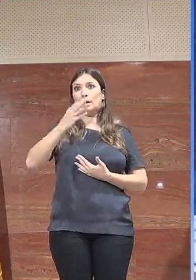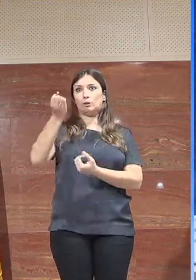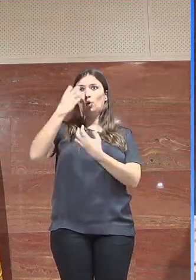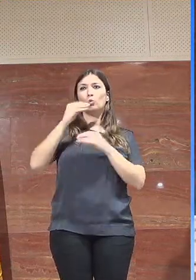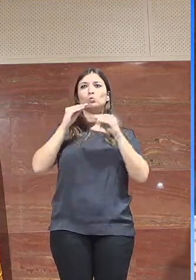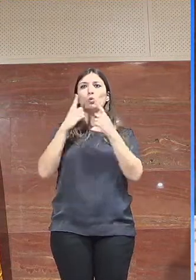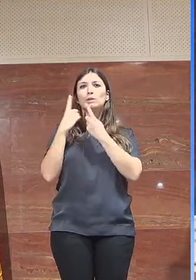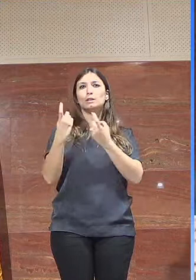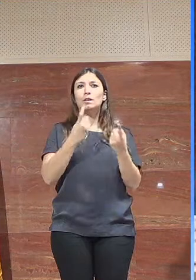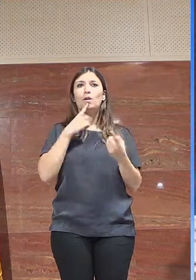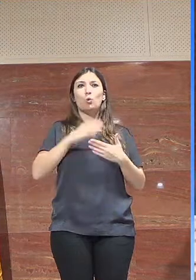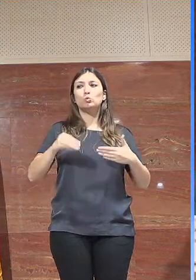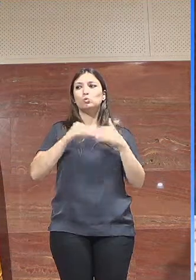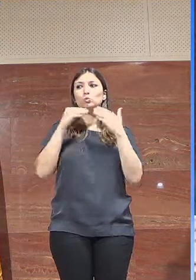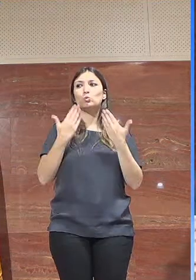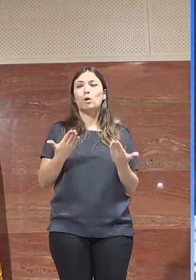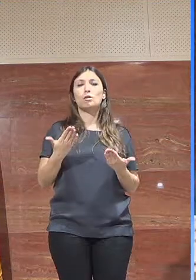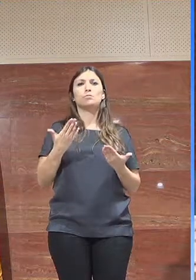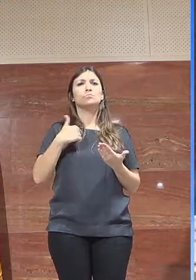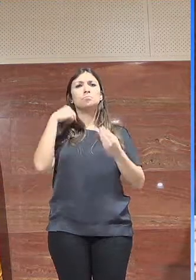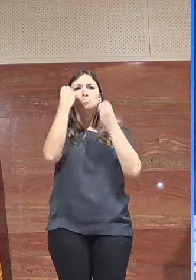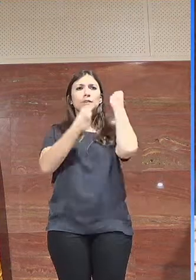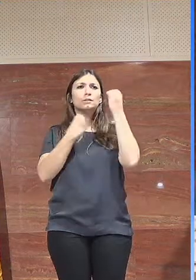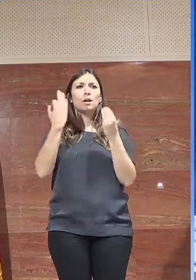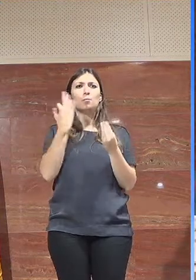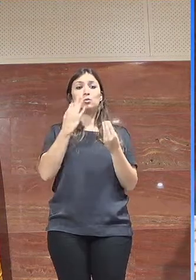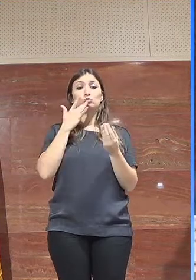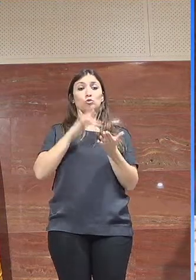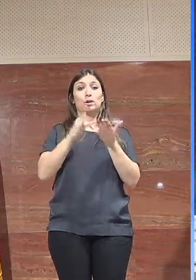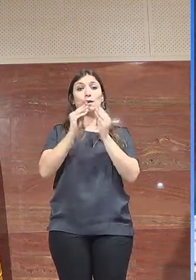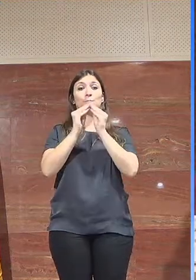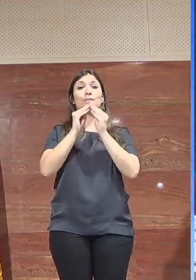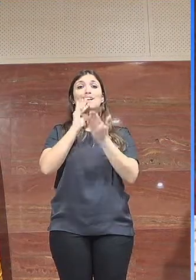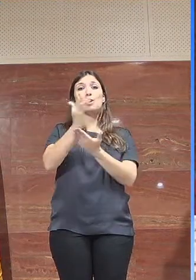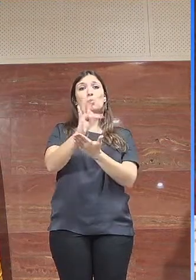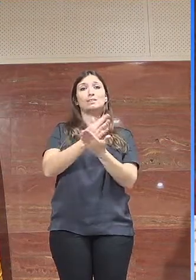son las necesidades de los usuarios, pues pensamos en realizar esta encuesta